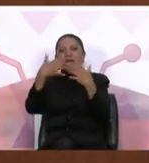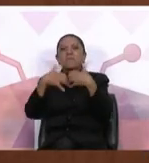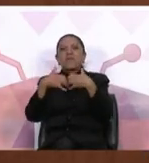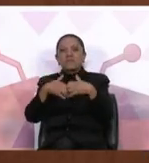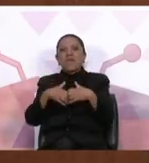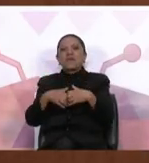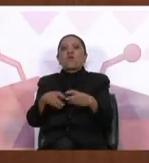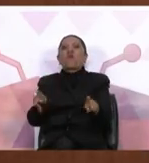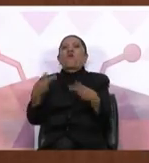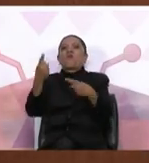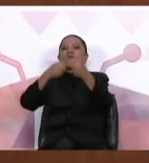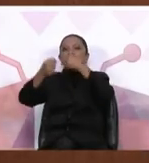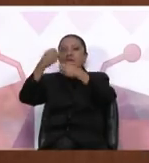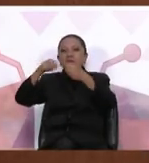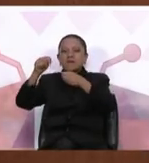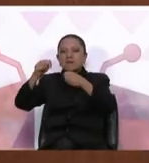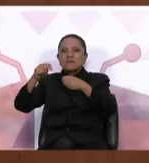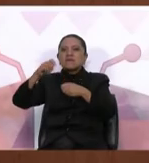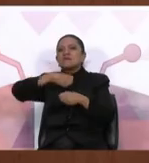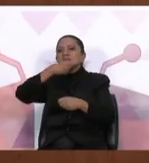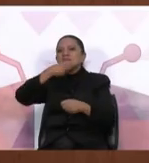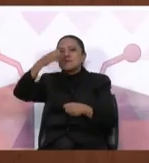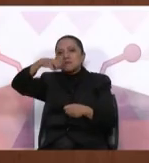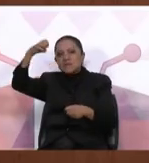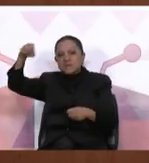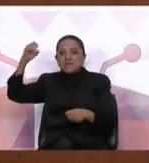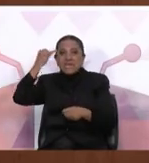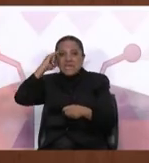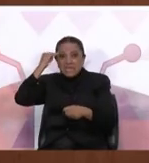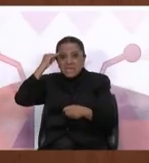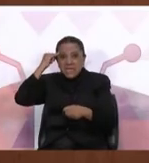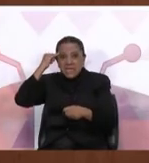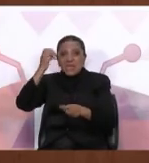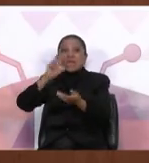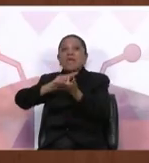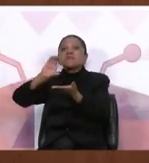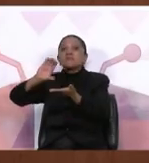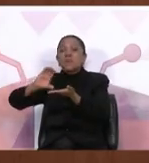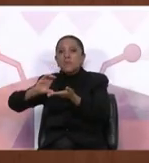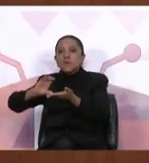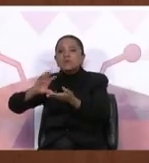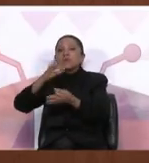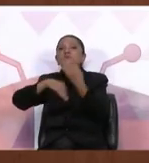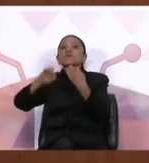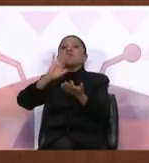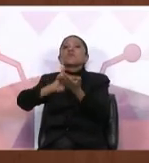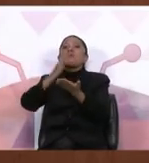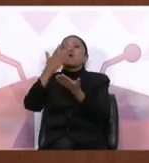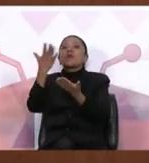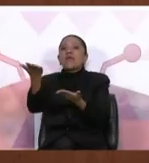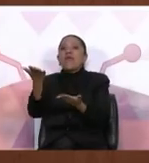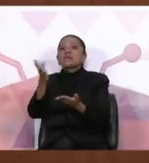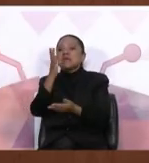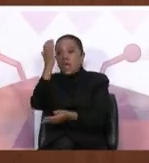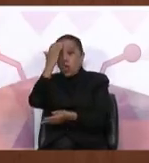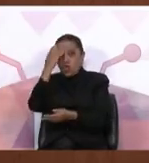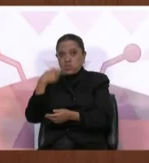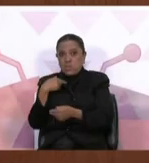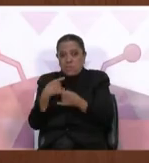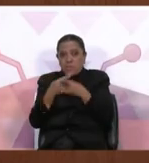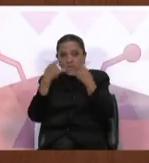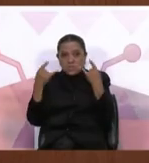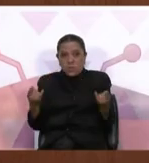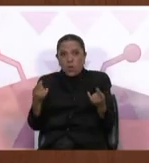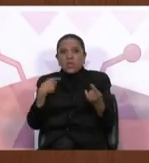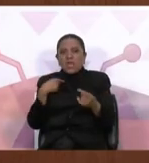al adulto mayor a los indígenas a discapacitados gracias a todos reconoce mi trayectoria con honestidad ha